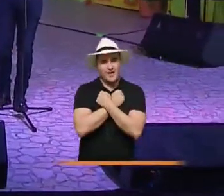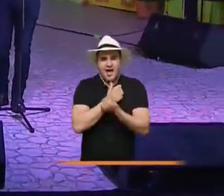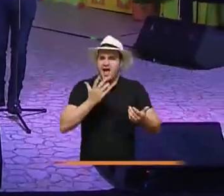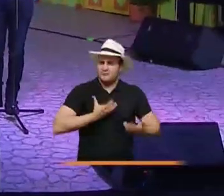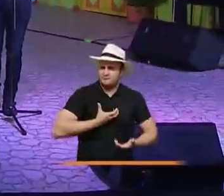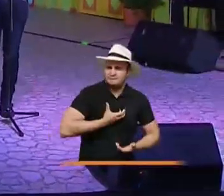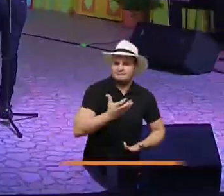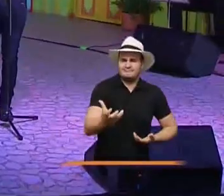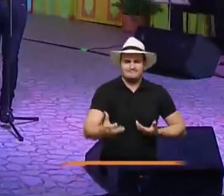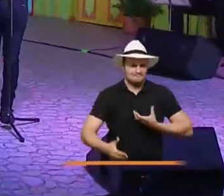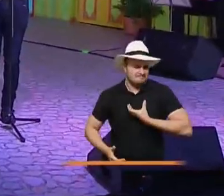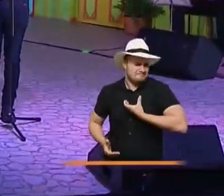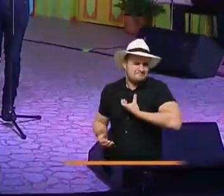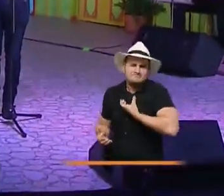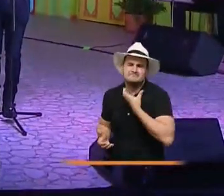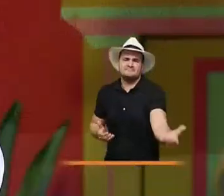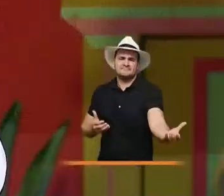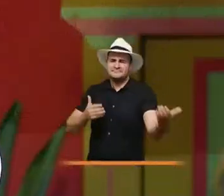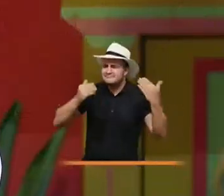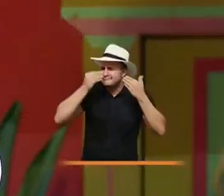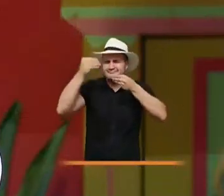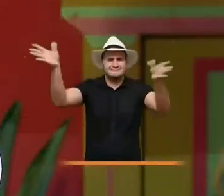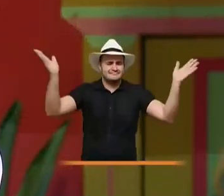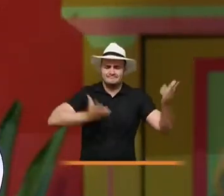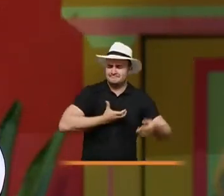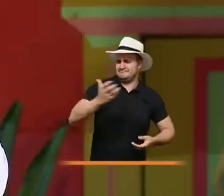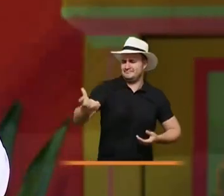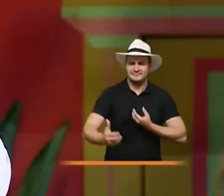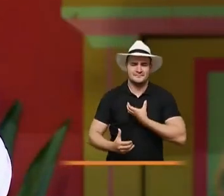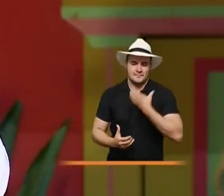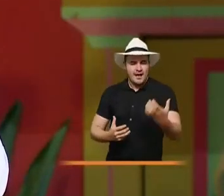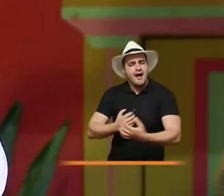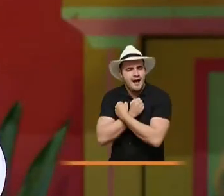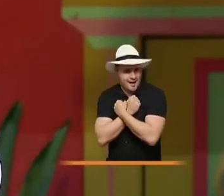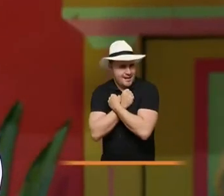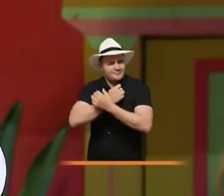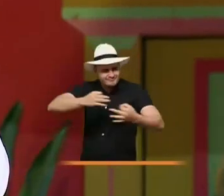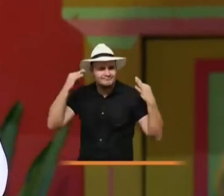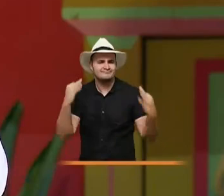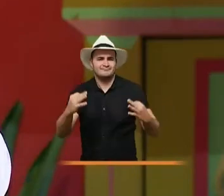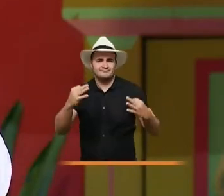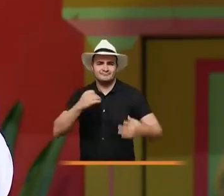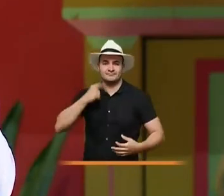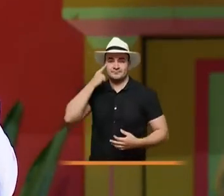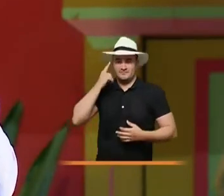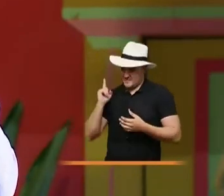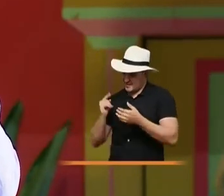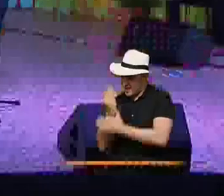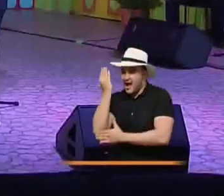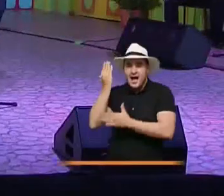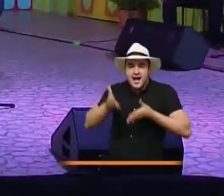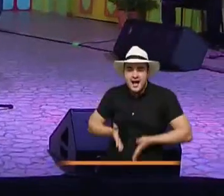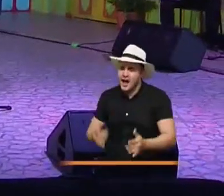y siempre sin improperios el que va desde la cuna al cajón y al